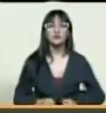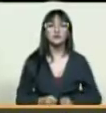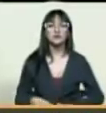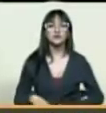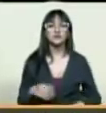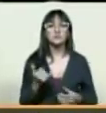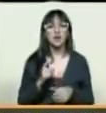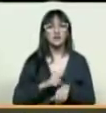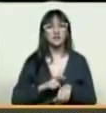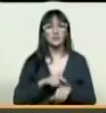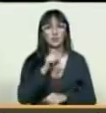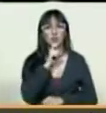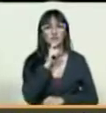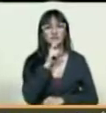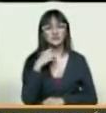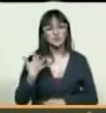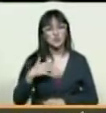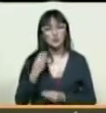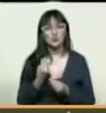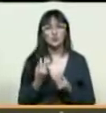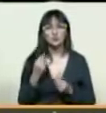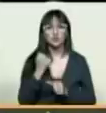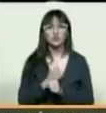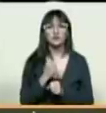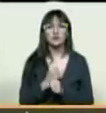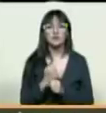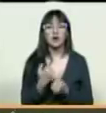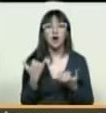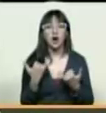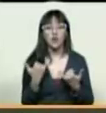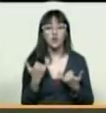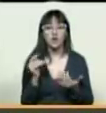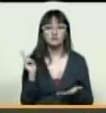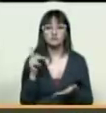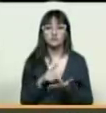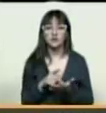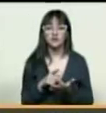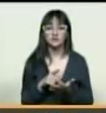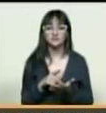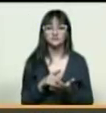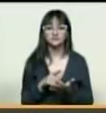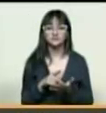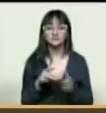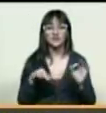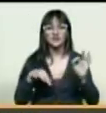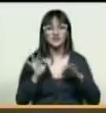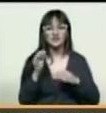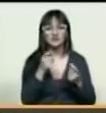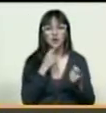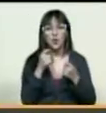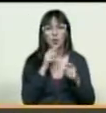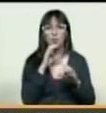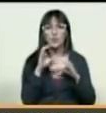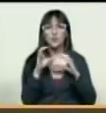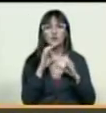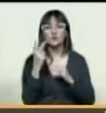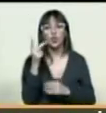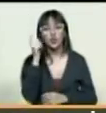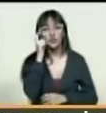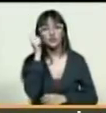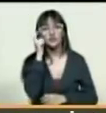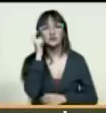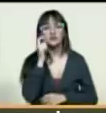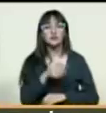tiempo por el trabajo tan intenso. En esta oportunidad vamos a cubrir 13 medios de comunicación en 2 días